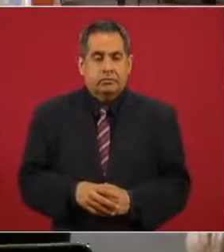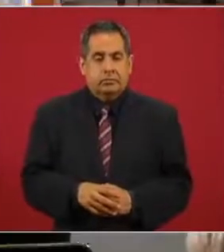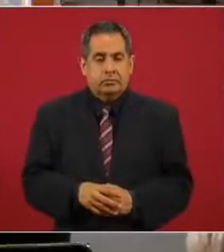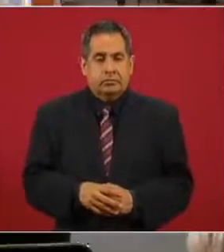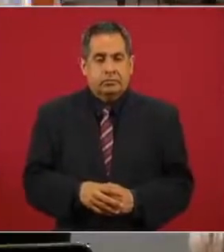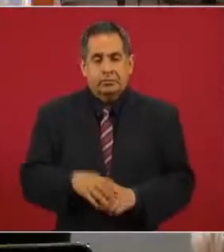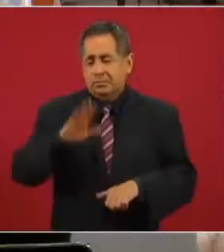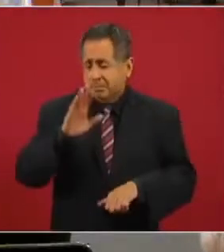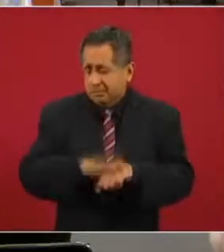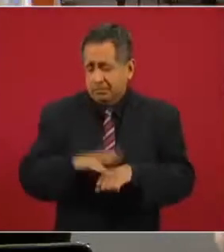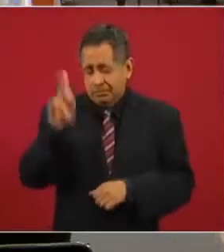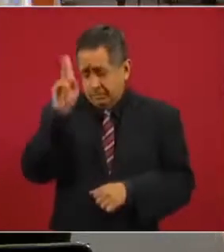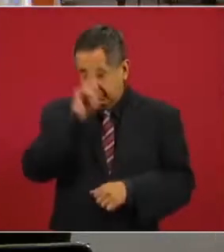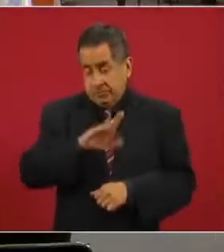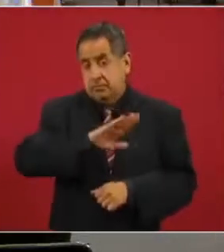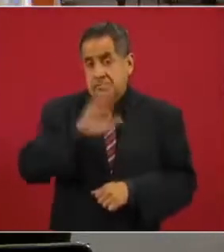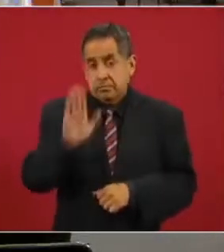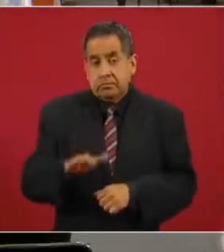Más muertos